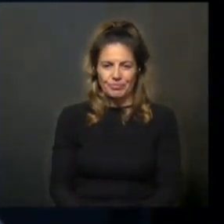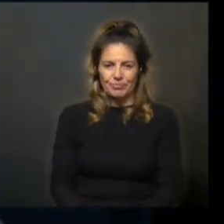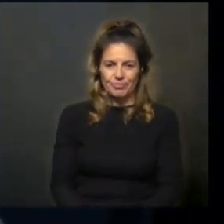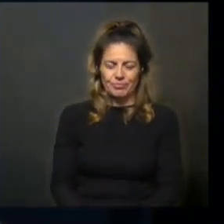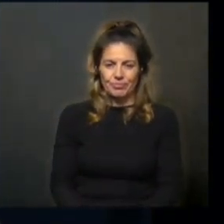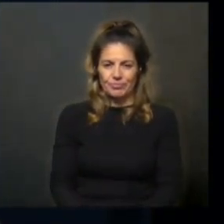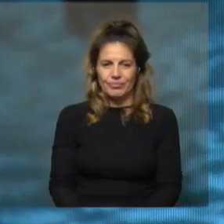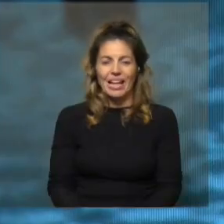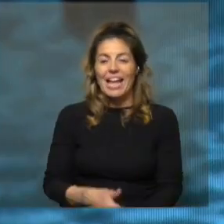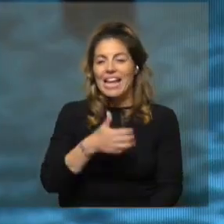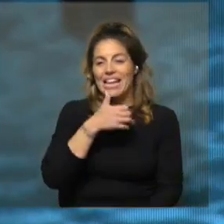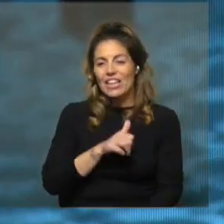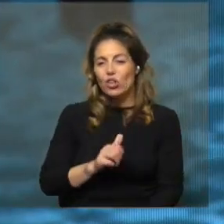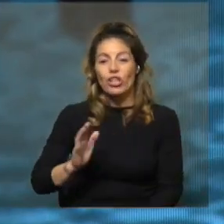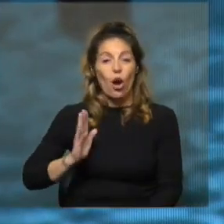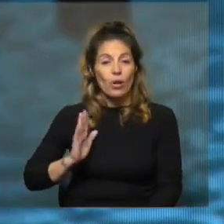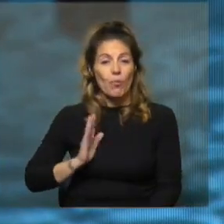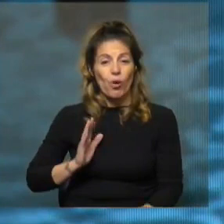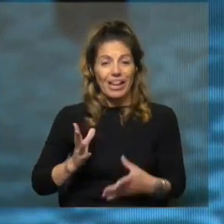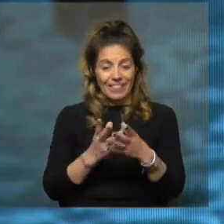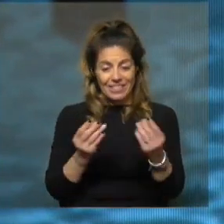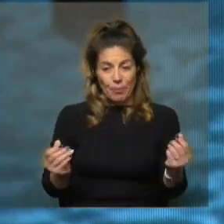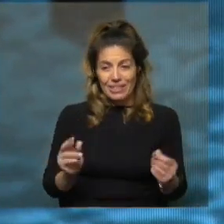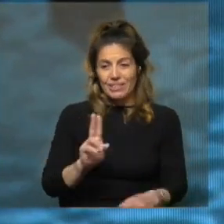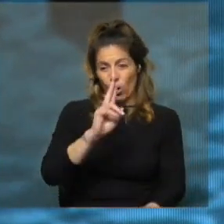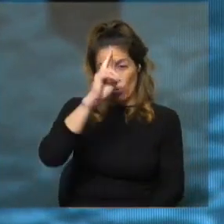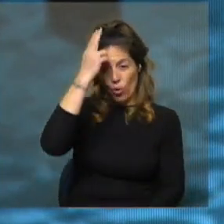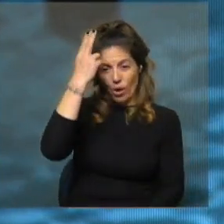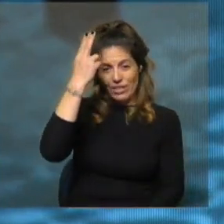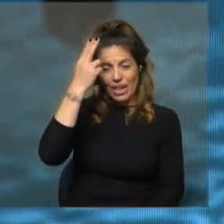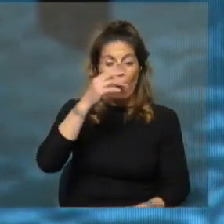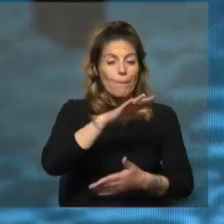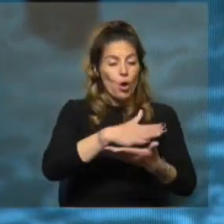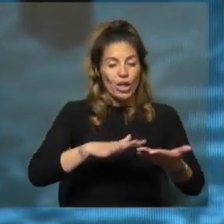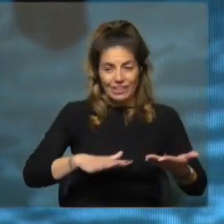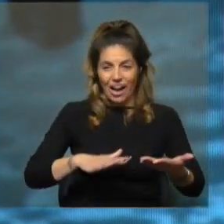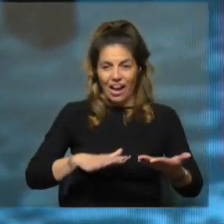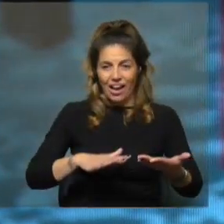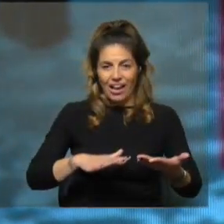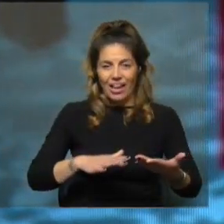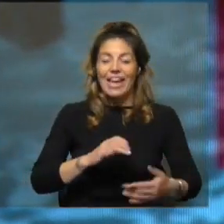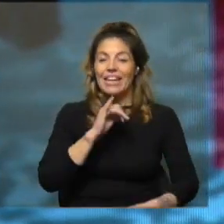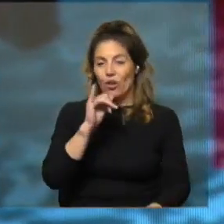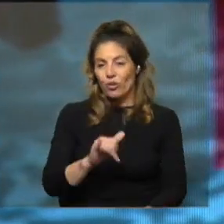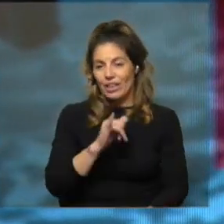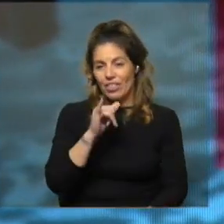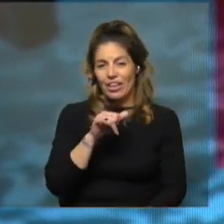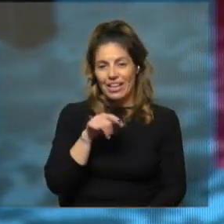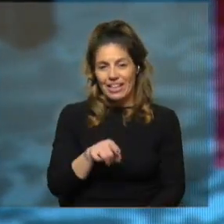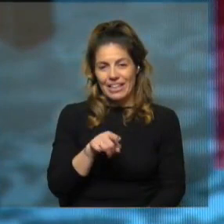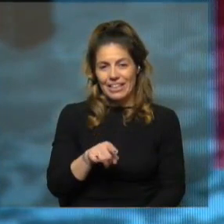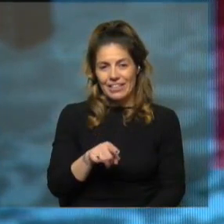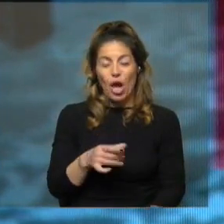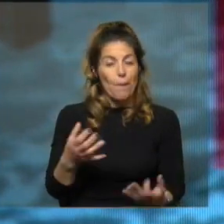Sí es la historia de una Mujer desaparecida uruguaya que es poeta y que es narradora esa es la es